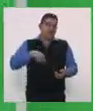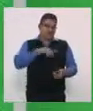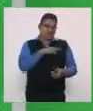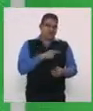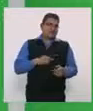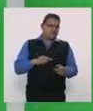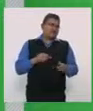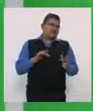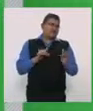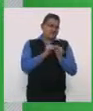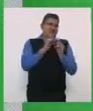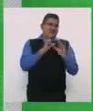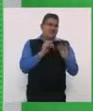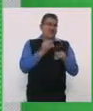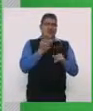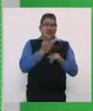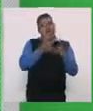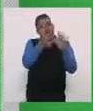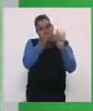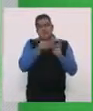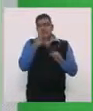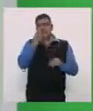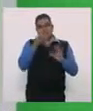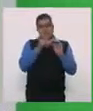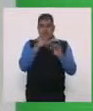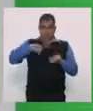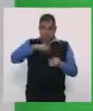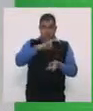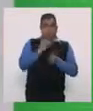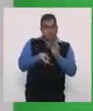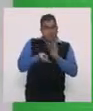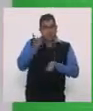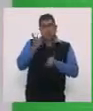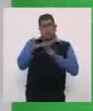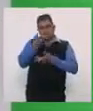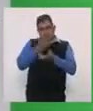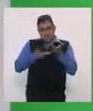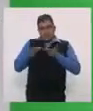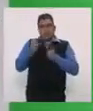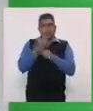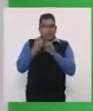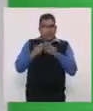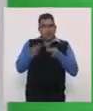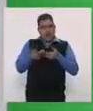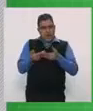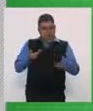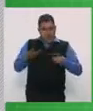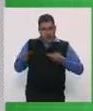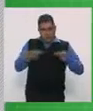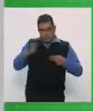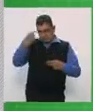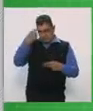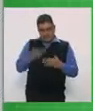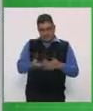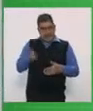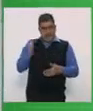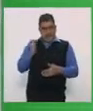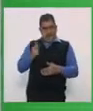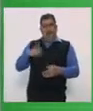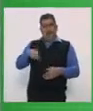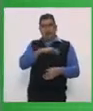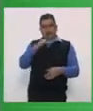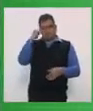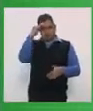si hemos hablado, si hemos preparado todo aquello que podemos preparar, previsto aquello que se puede prever,